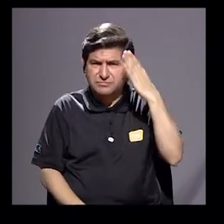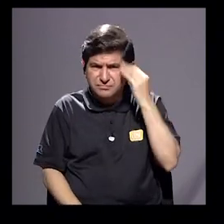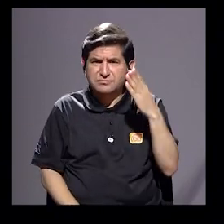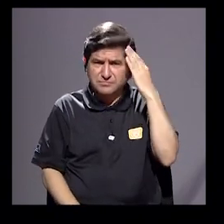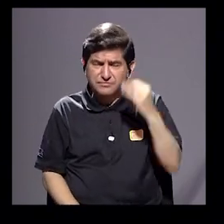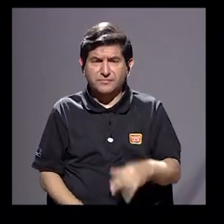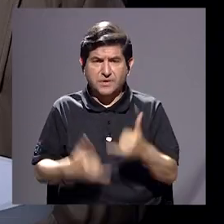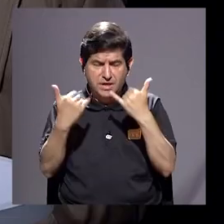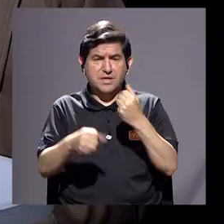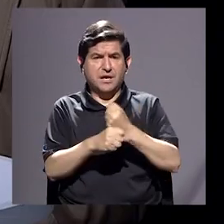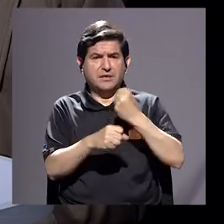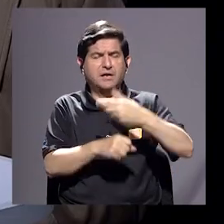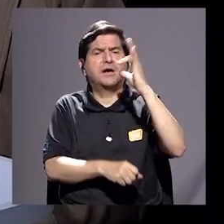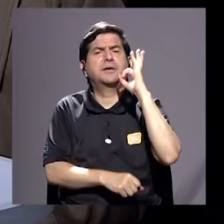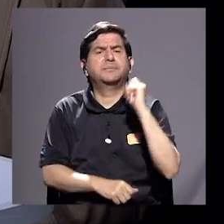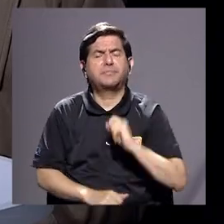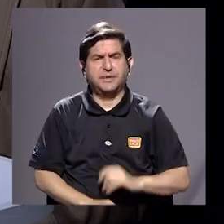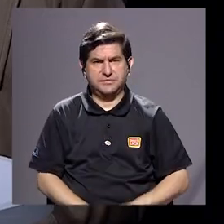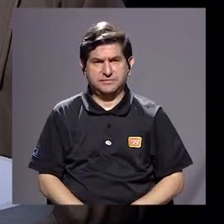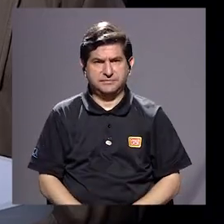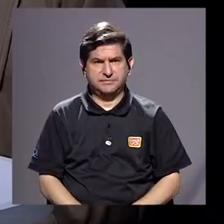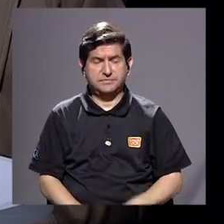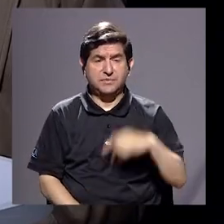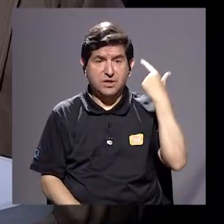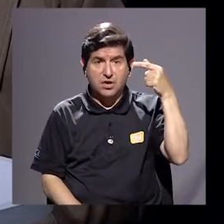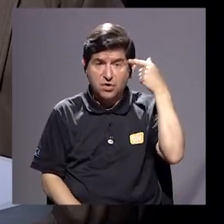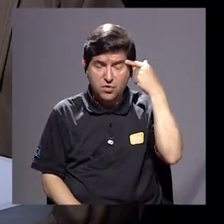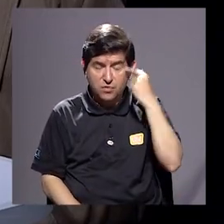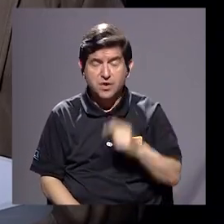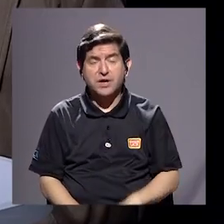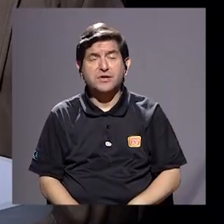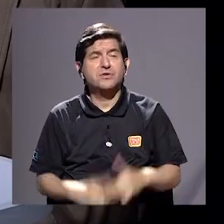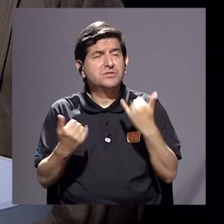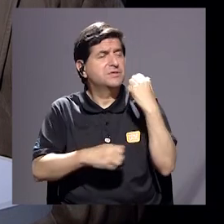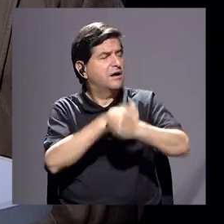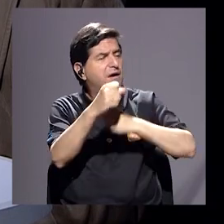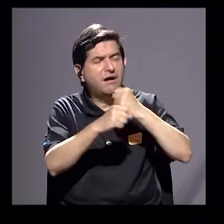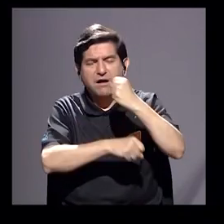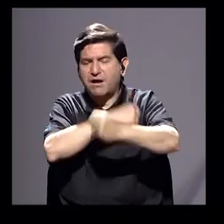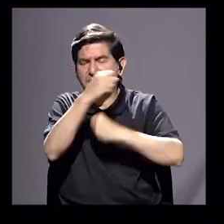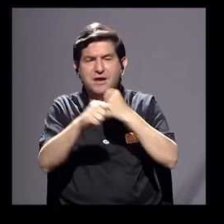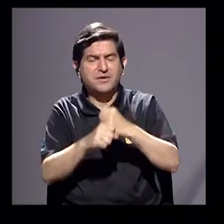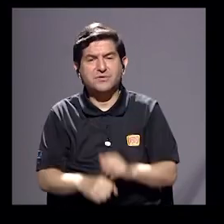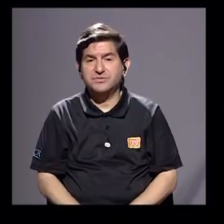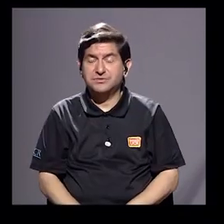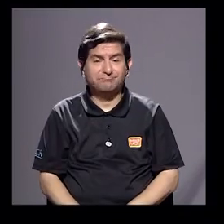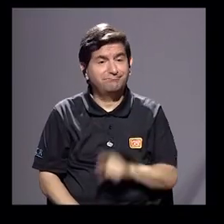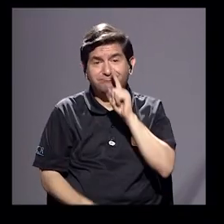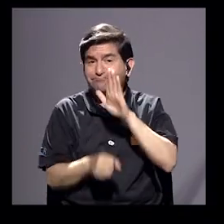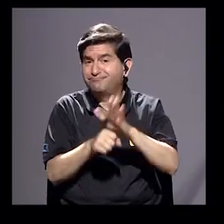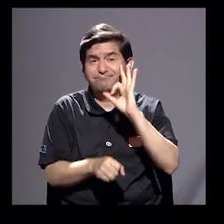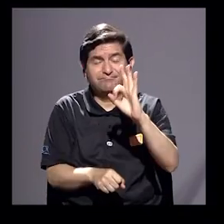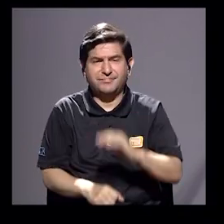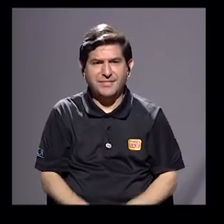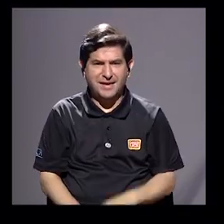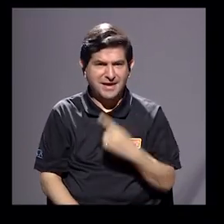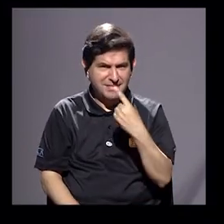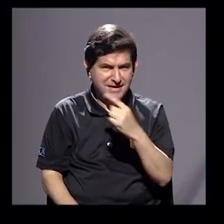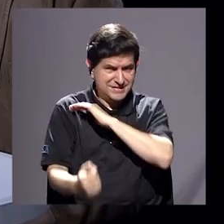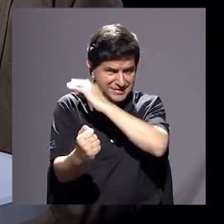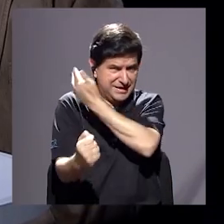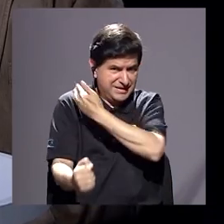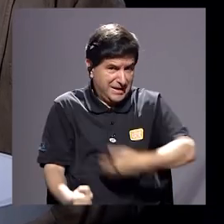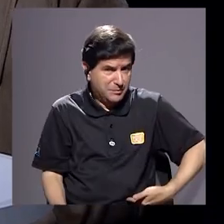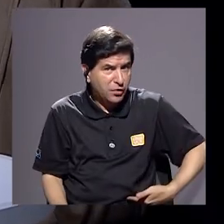experiencia y que lo han hecho bien que los gobiernos de turno desde hace muchos años no pegan una estás hablando el poder